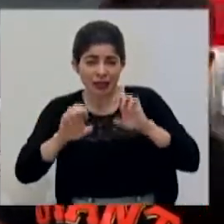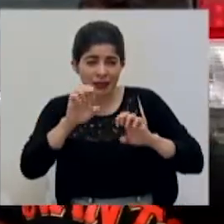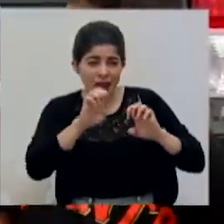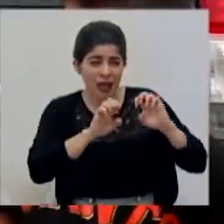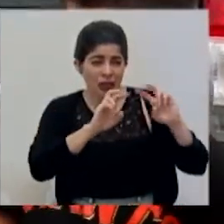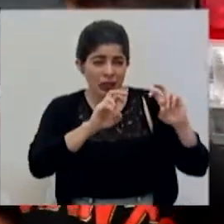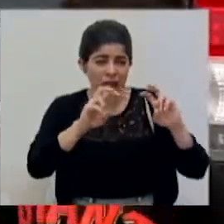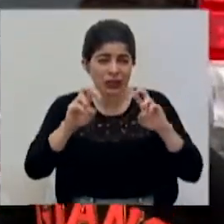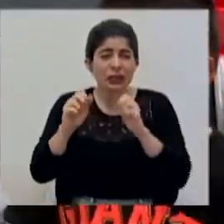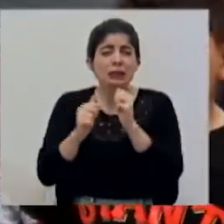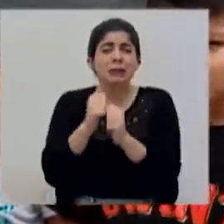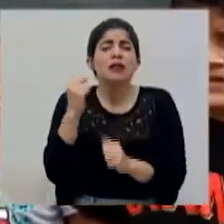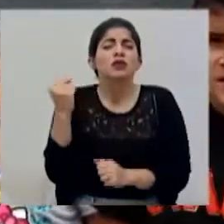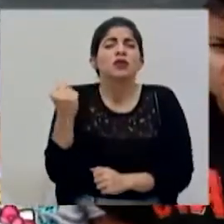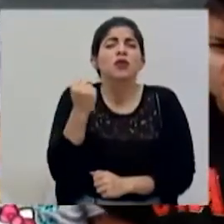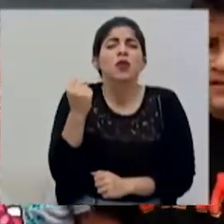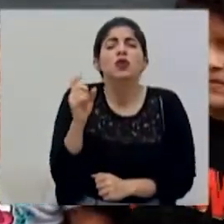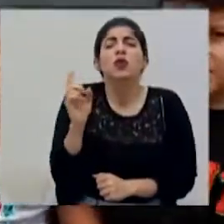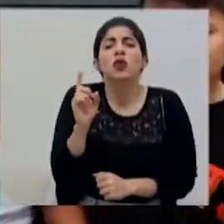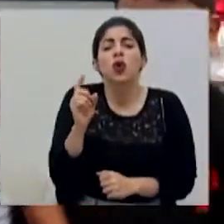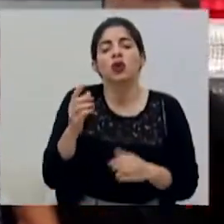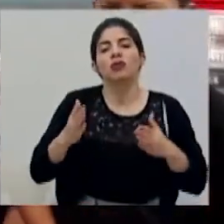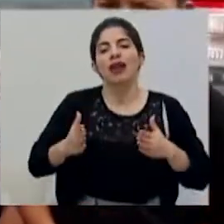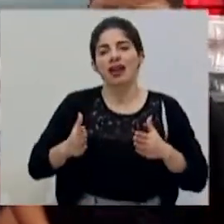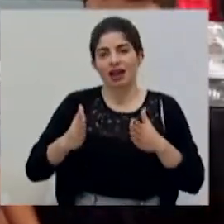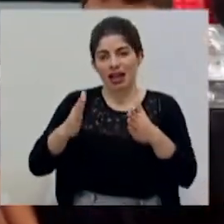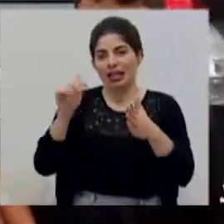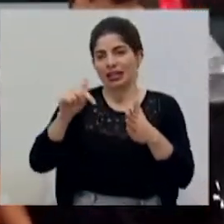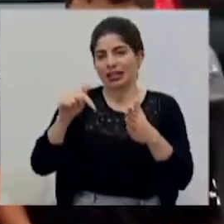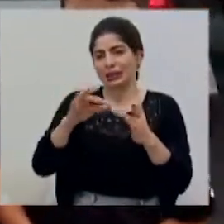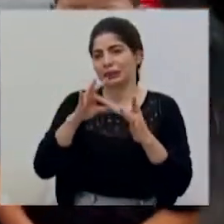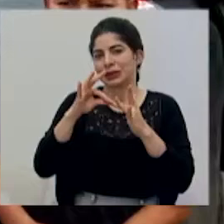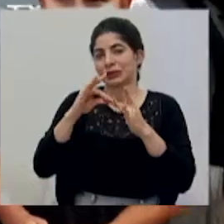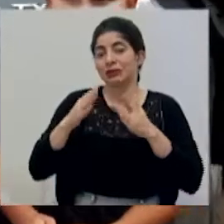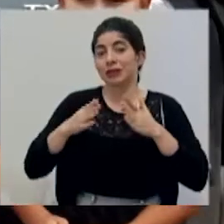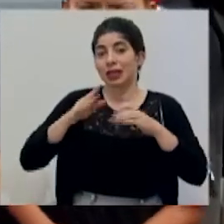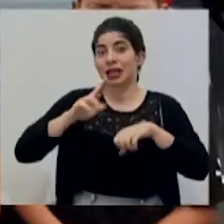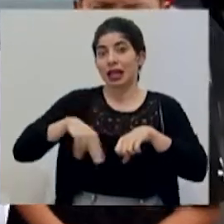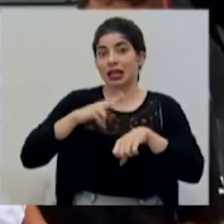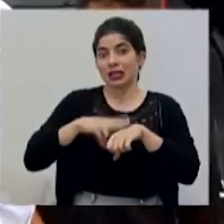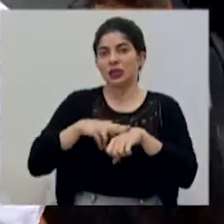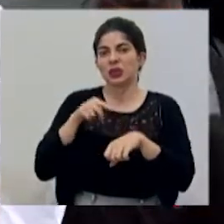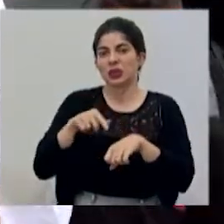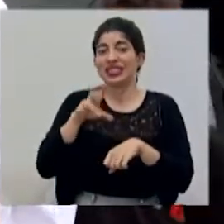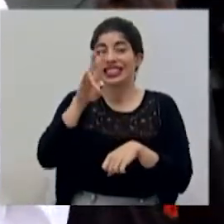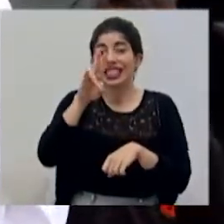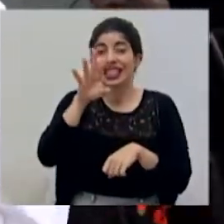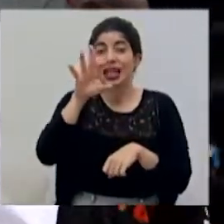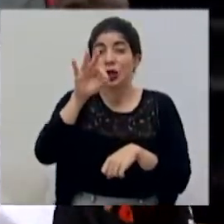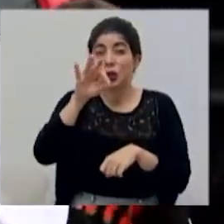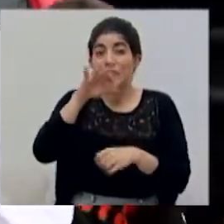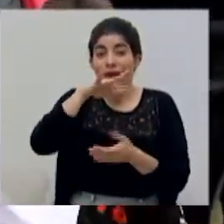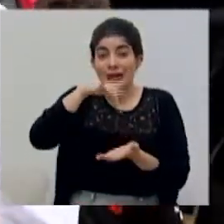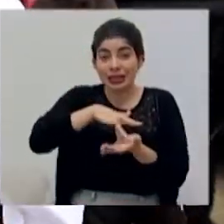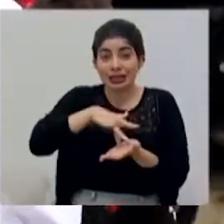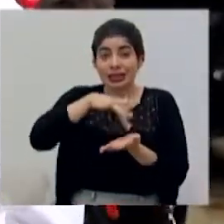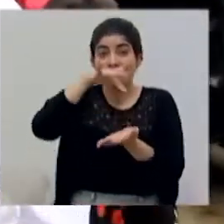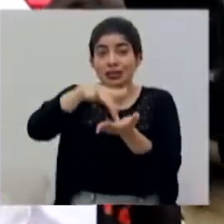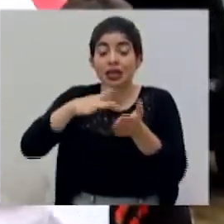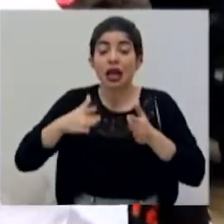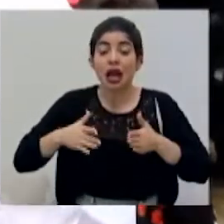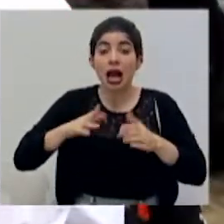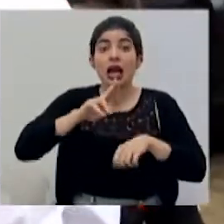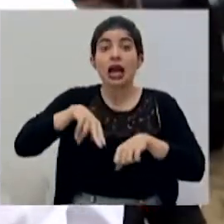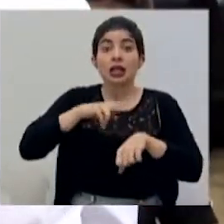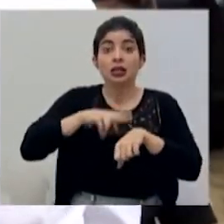están relacionados con la red vial nacional, 79 tramos, 79 puntos en rutas